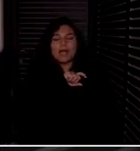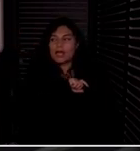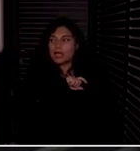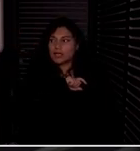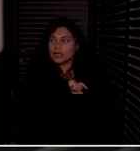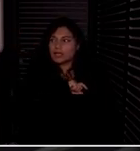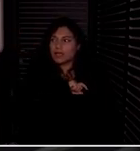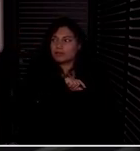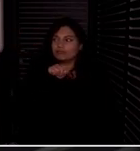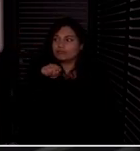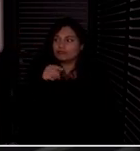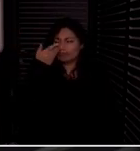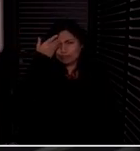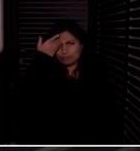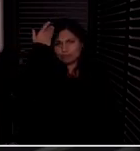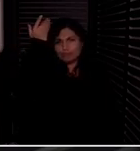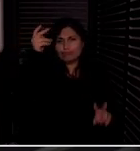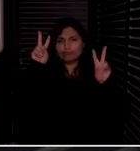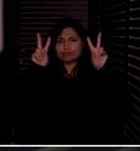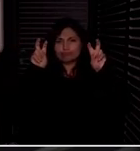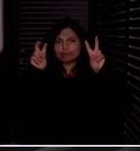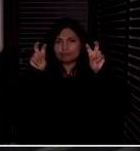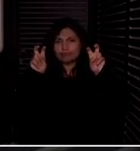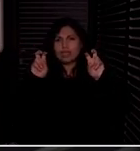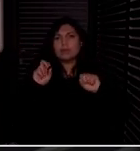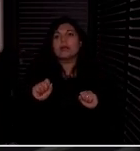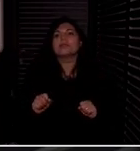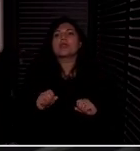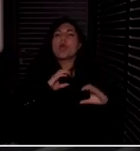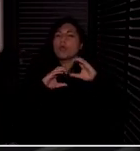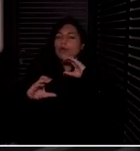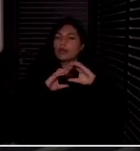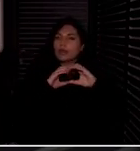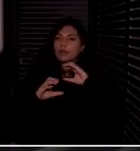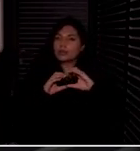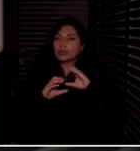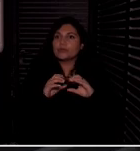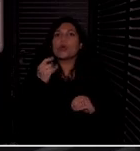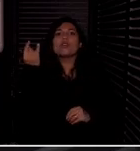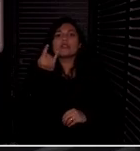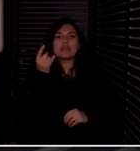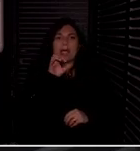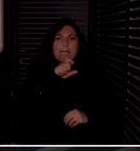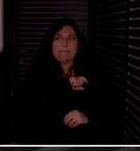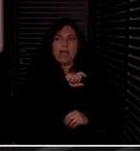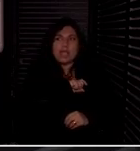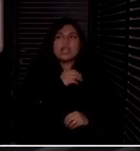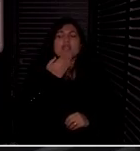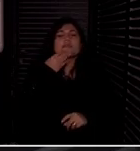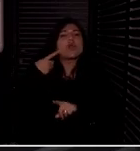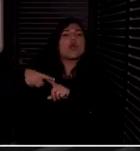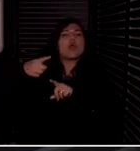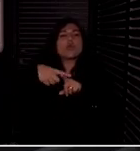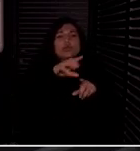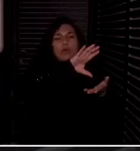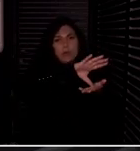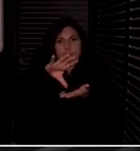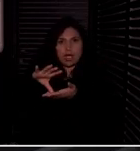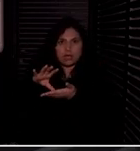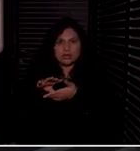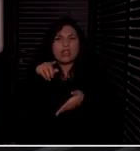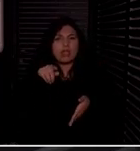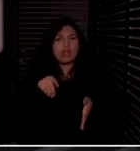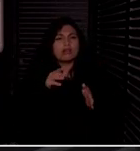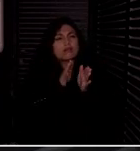Iberoamérica. Ha sido docente en varias universidades, no solo en España, sino que también en otros países, y es autor de